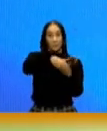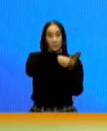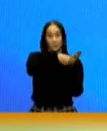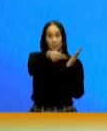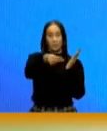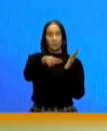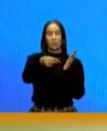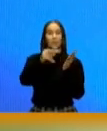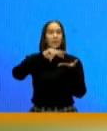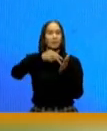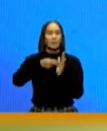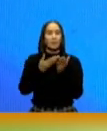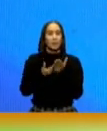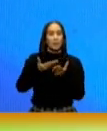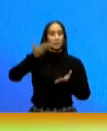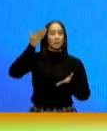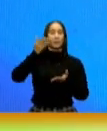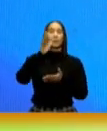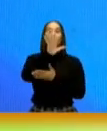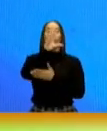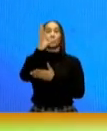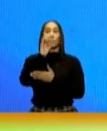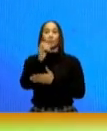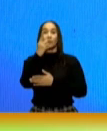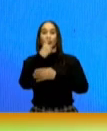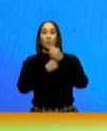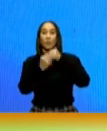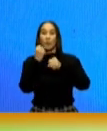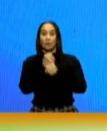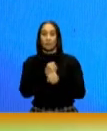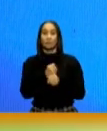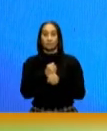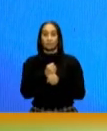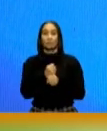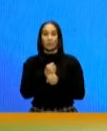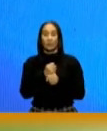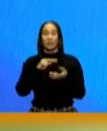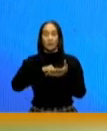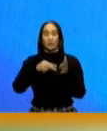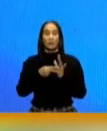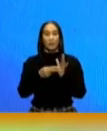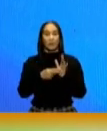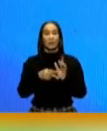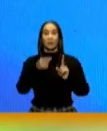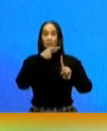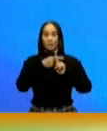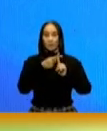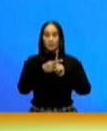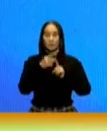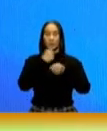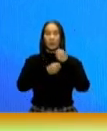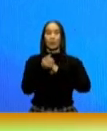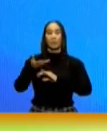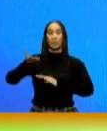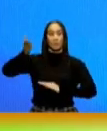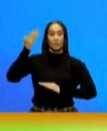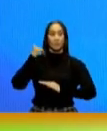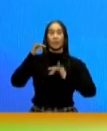exacto y nosotros ha disminuido como la y nosotros nos alegra que estemos como parte de la zona